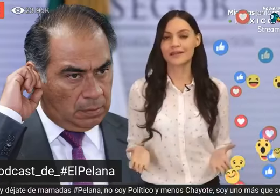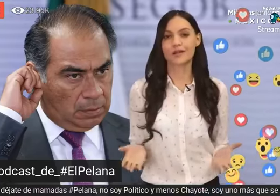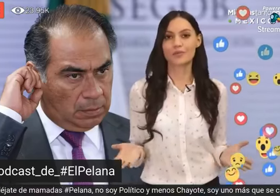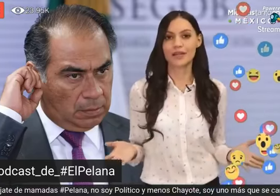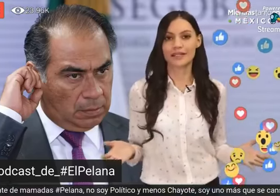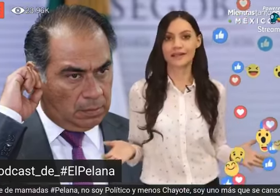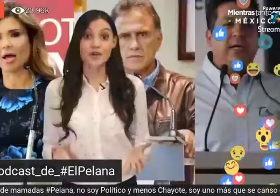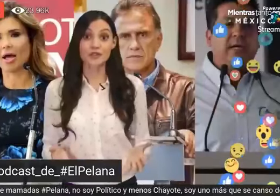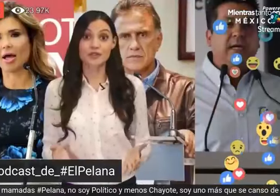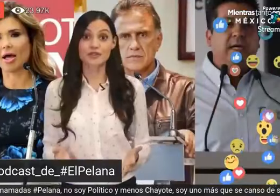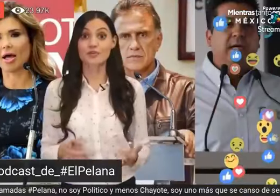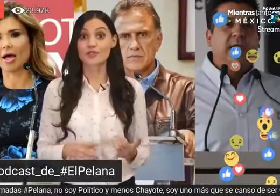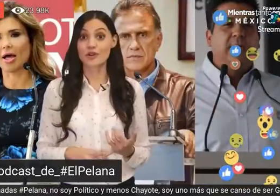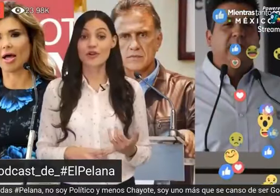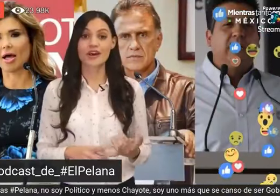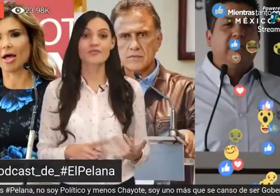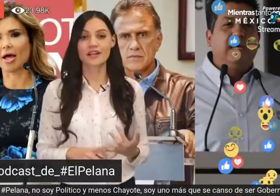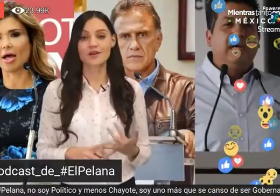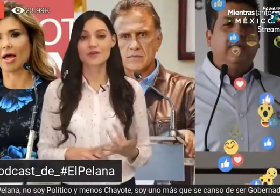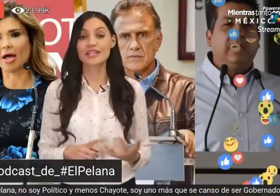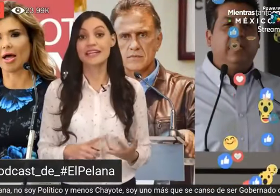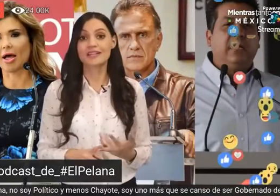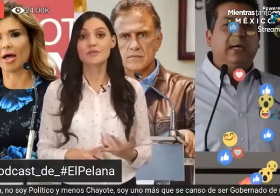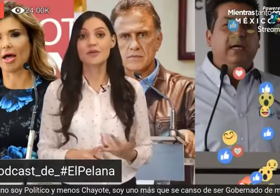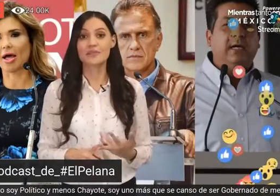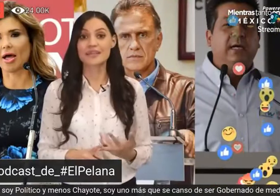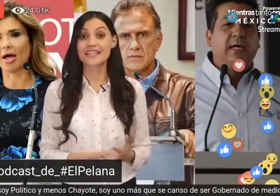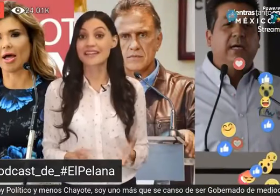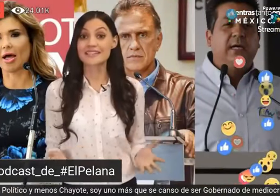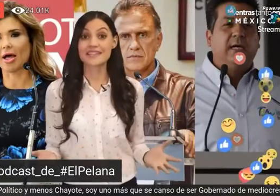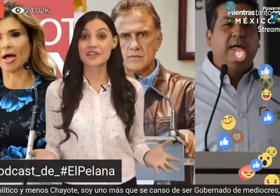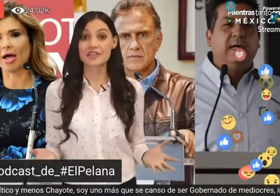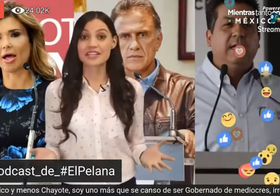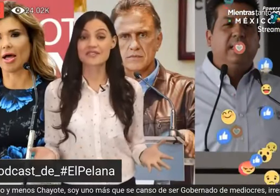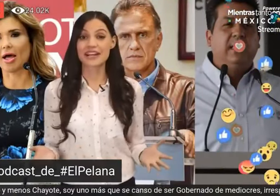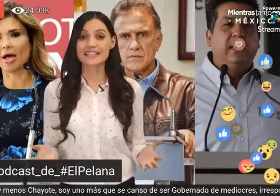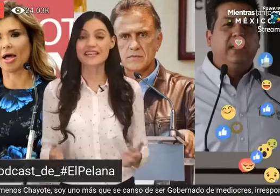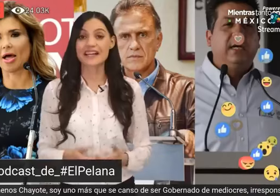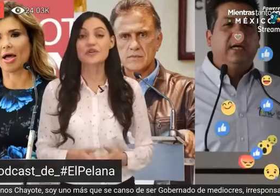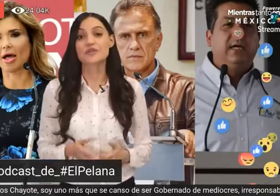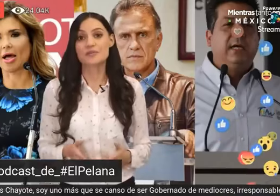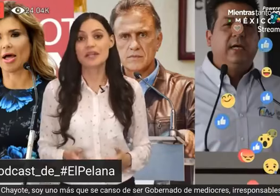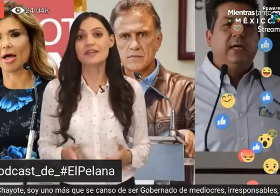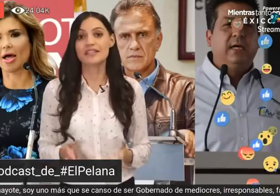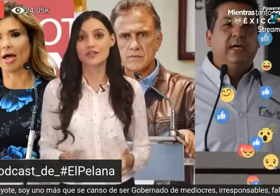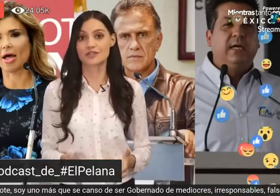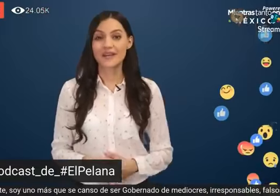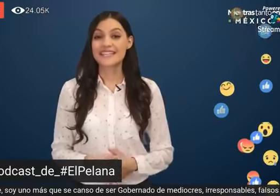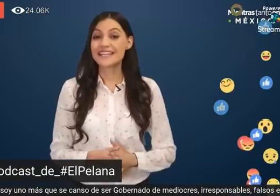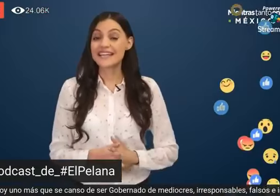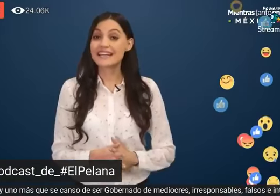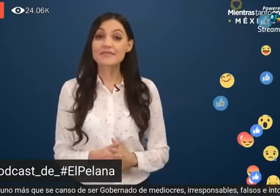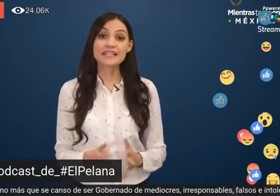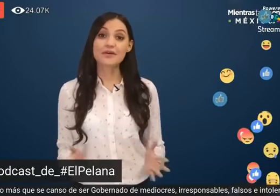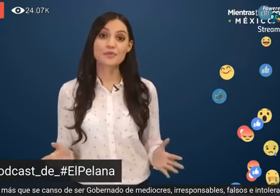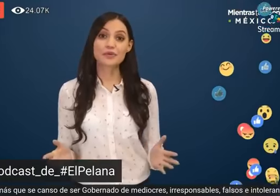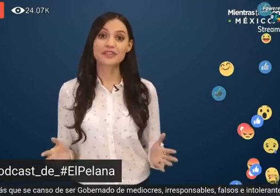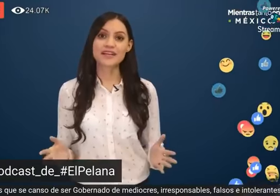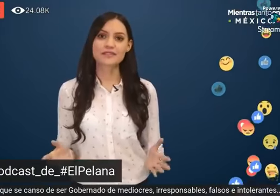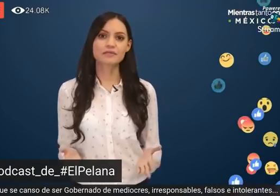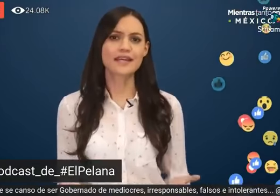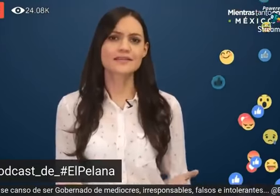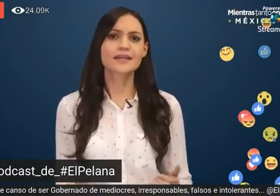la tienen incompleta. Hay otros, como Sonora, Veracruz y Tamaulipas, que decidieron reservarla hasta el año 2022. Es